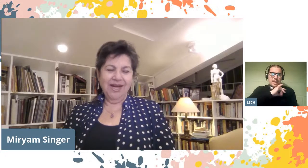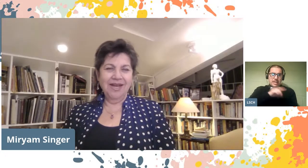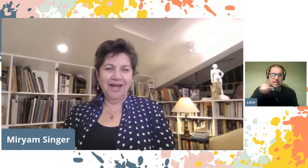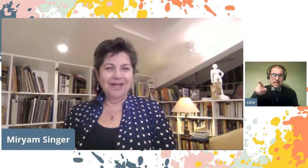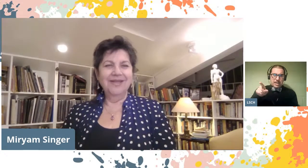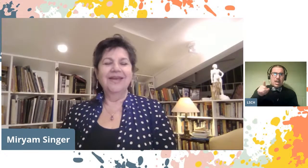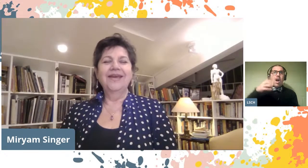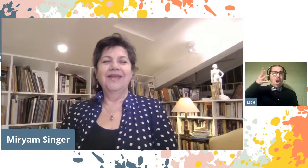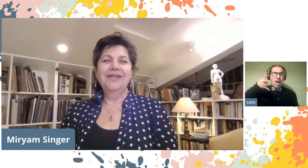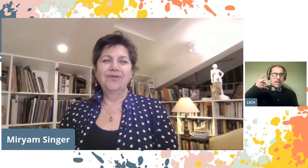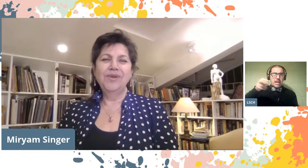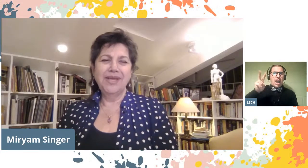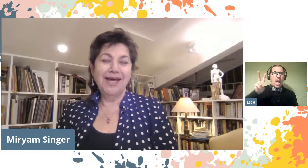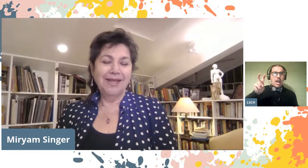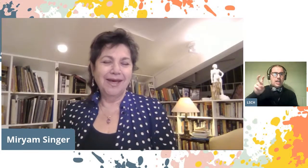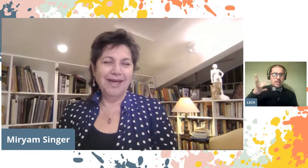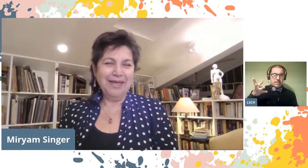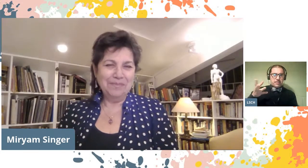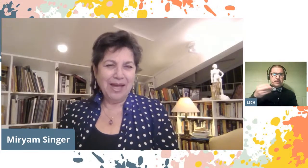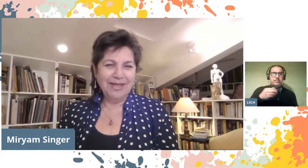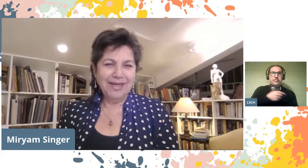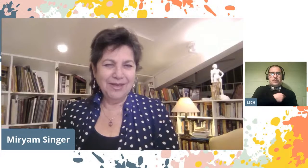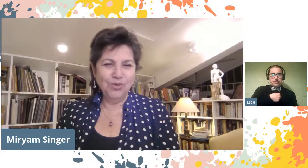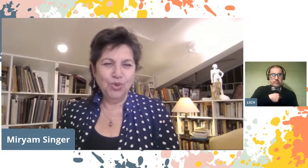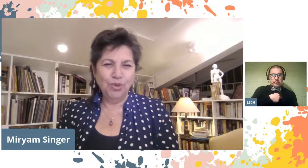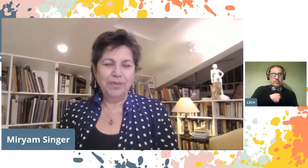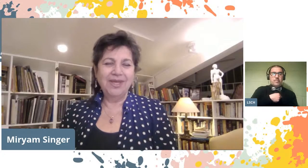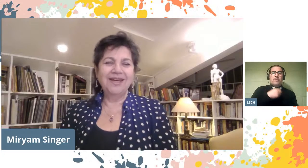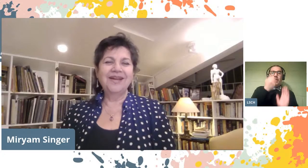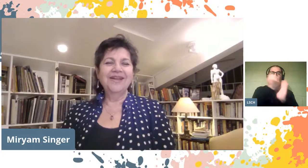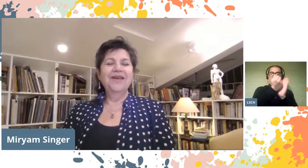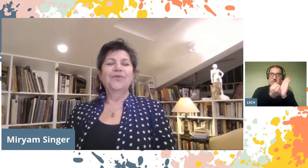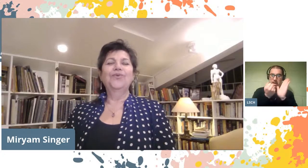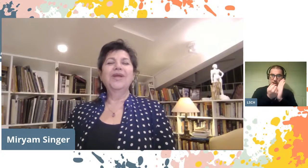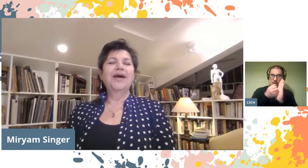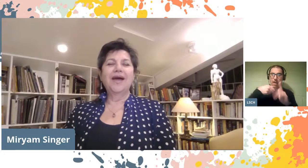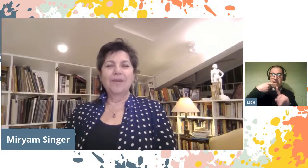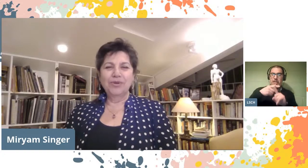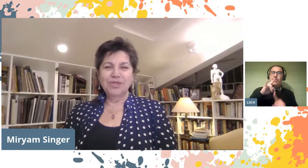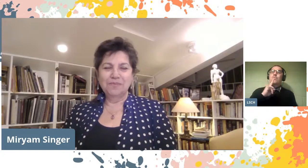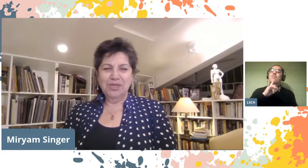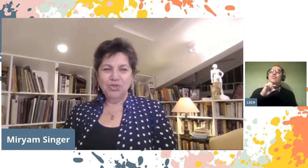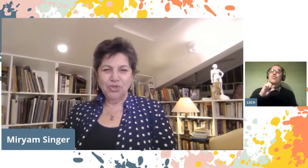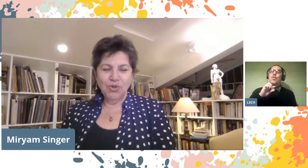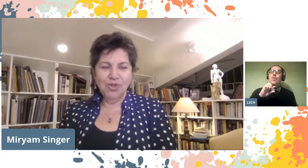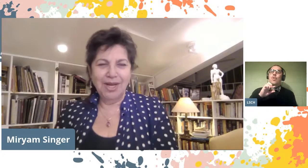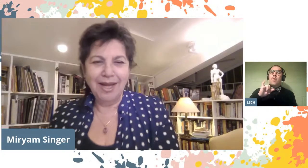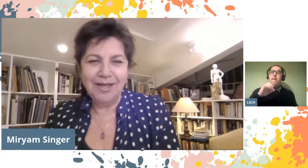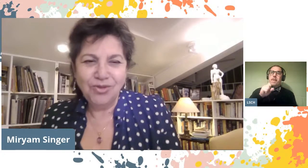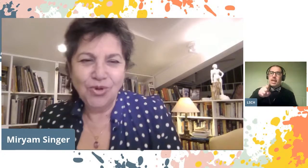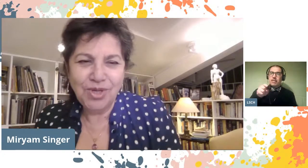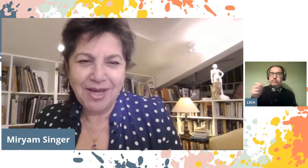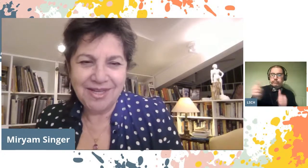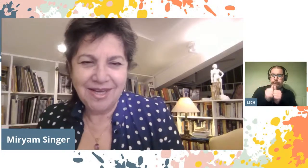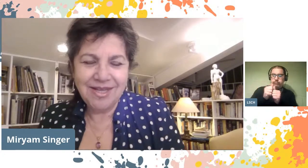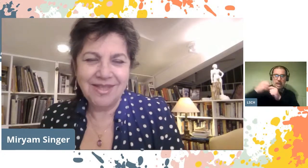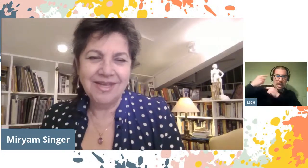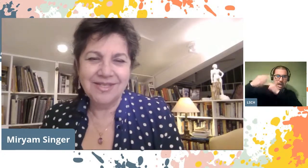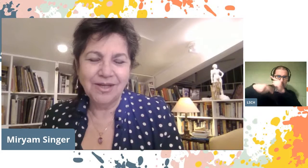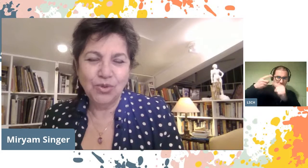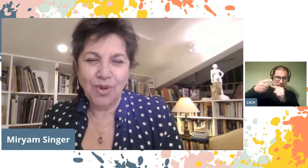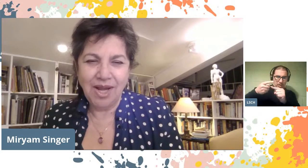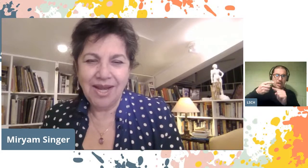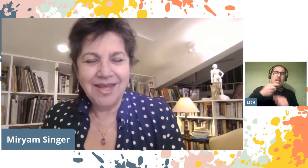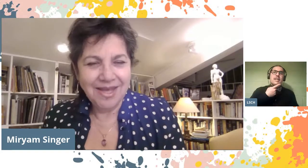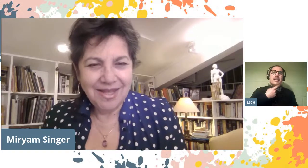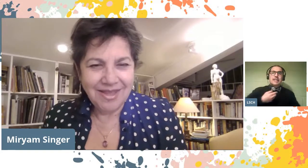una charla denominada Imagen y Utopía, una aproximación a la historia y al